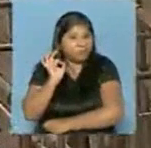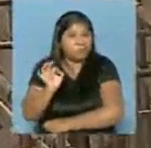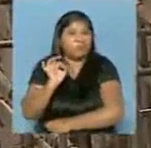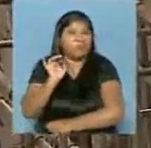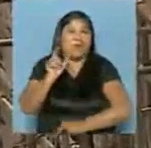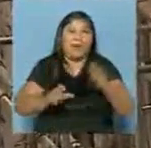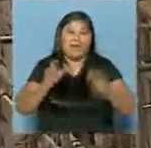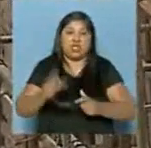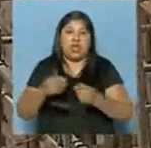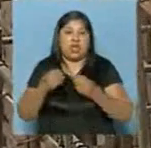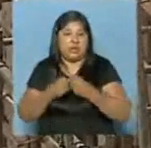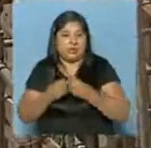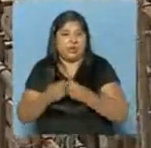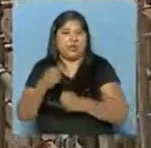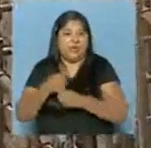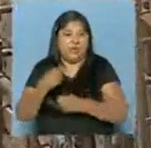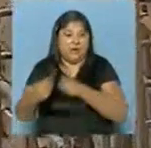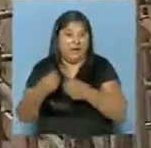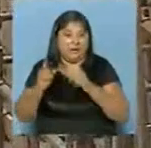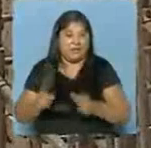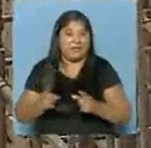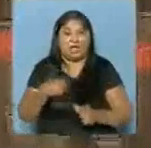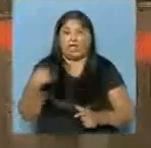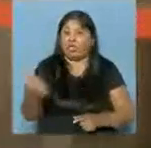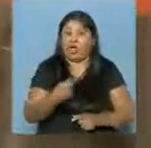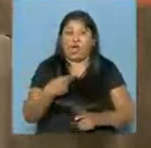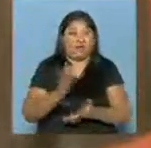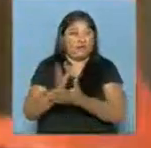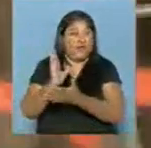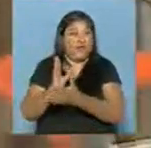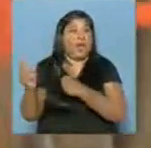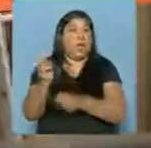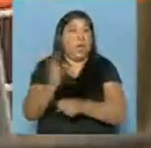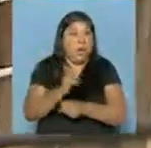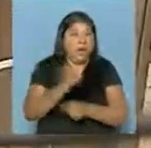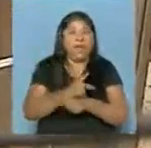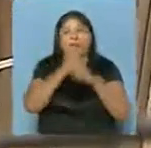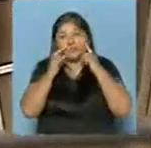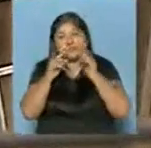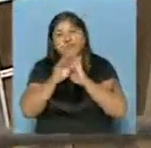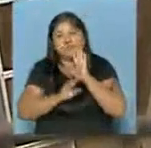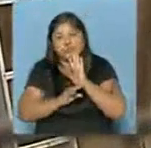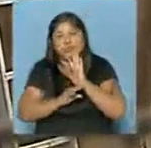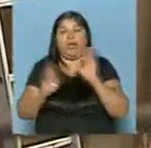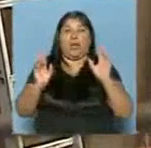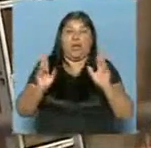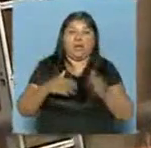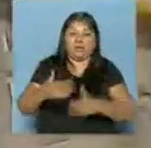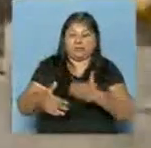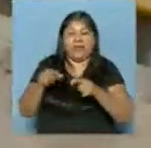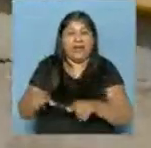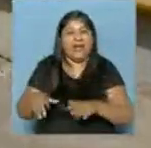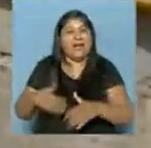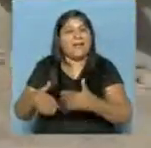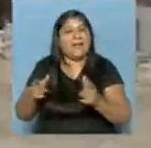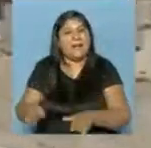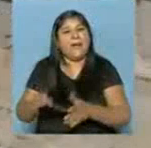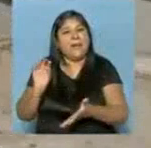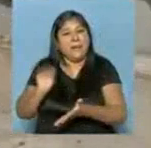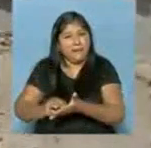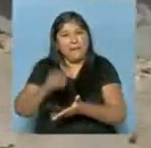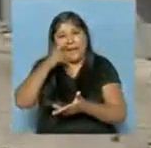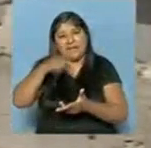ya vacunados. Siempre hay que seguir con todos los cuidados y los protocolos y esperamos que no se supere para empezar a encarar los otros temas